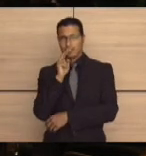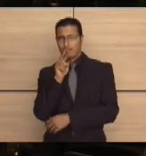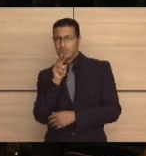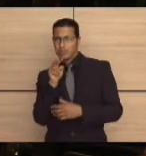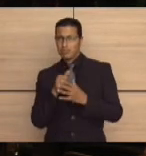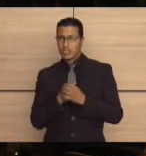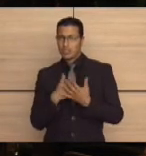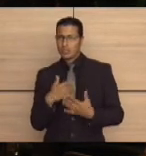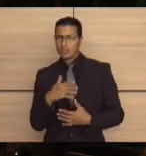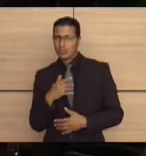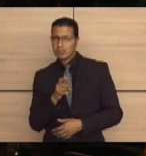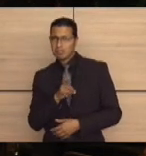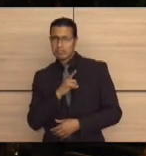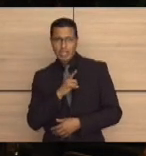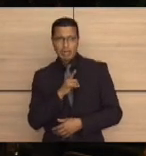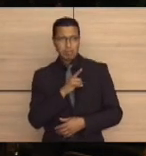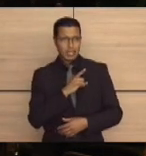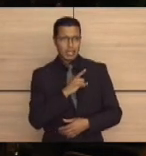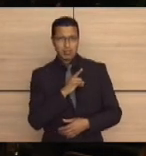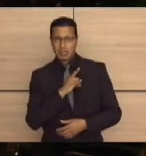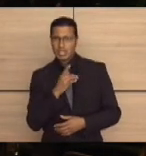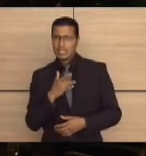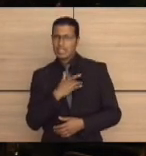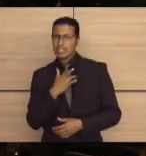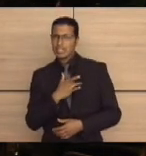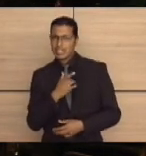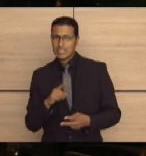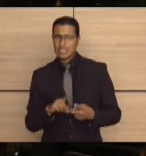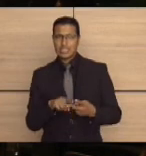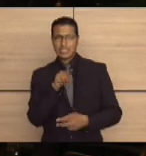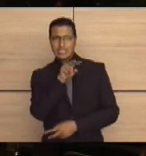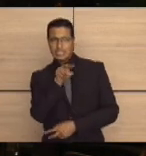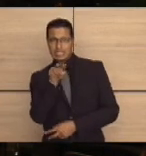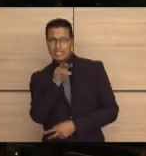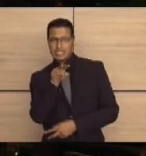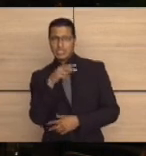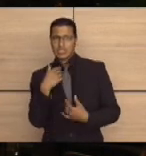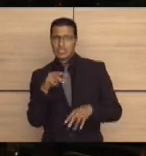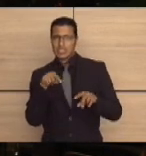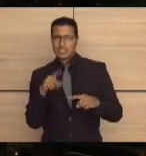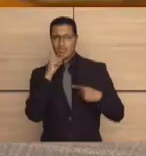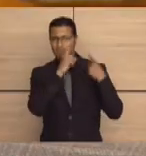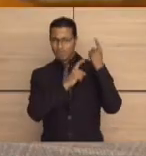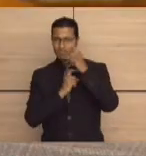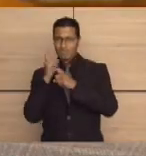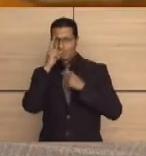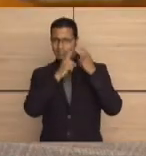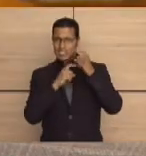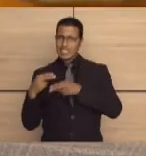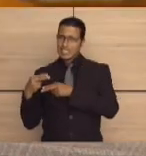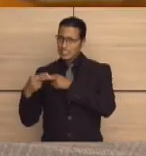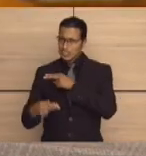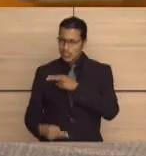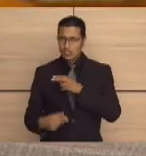como impresiones, tanto desde el punto socioemocional como desde el punto del fondo de esta reflexión en torno a historia, ética y